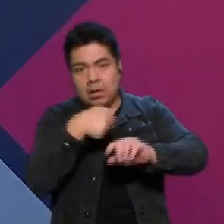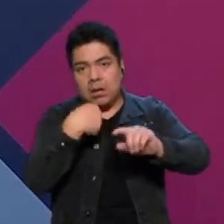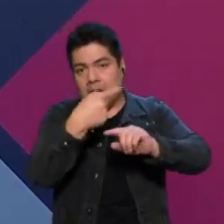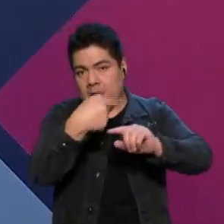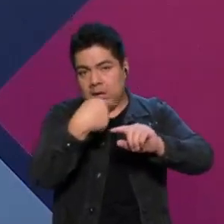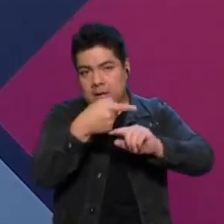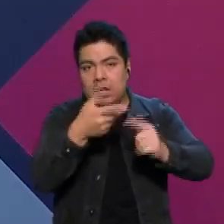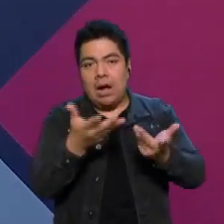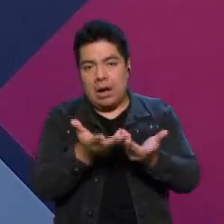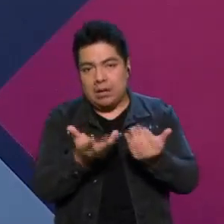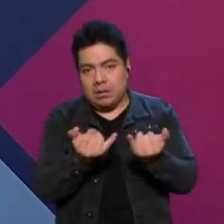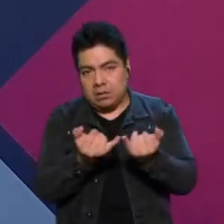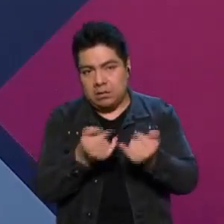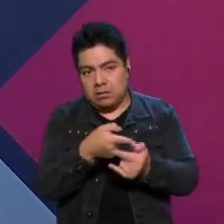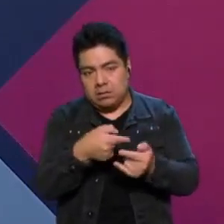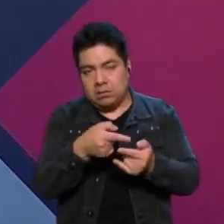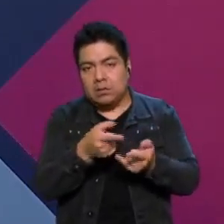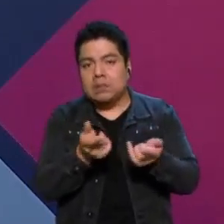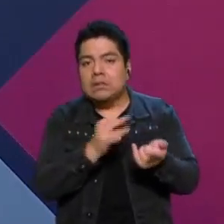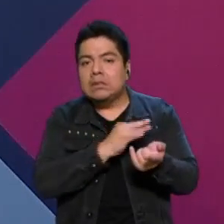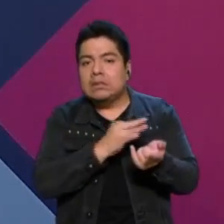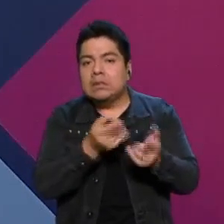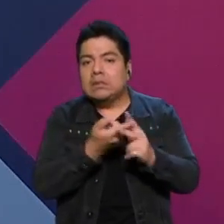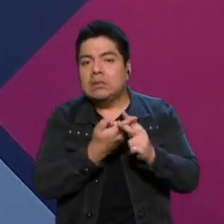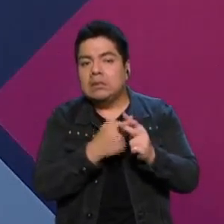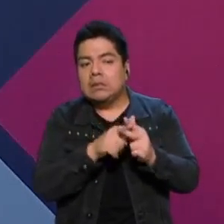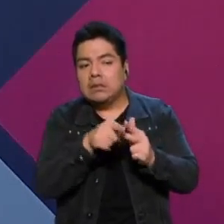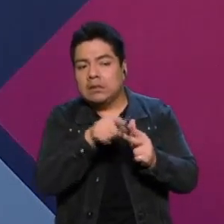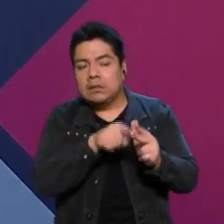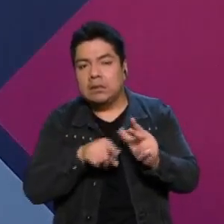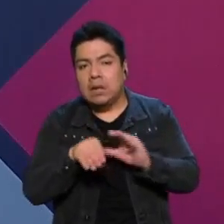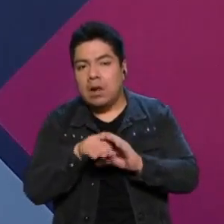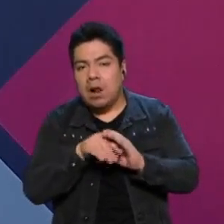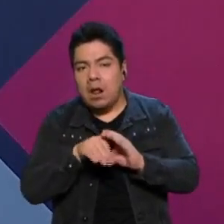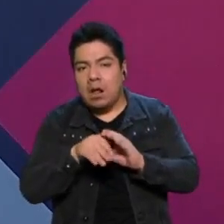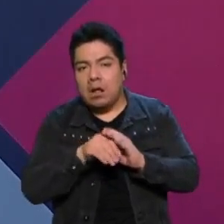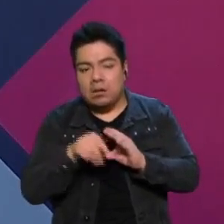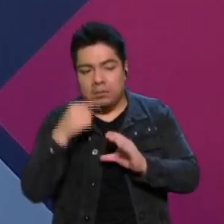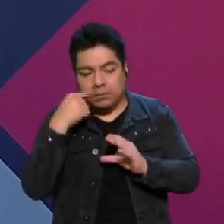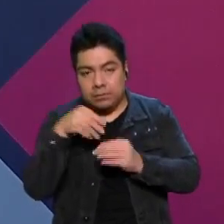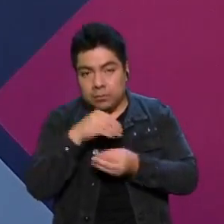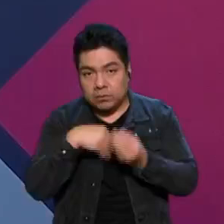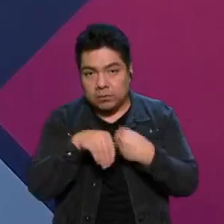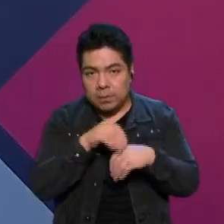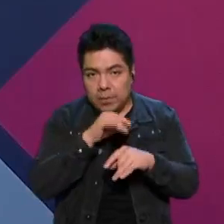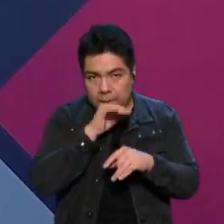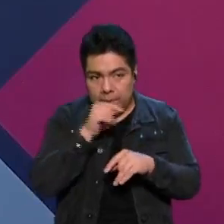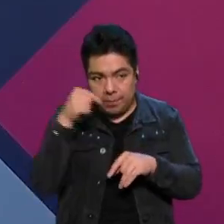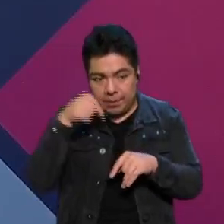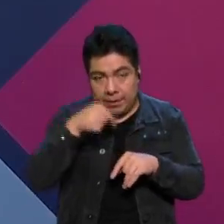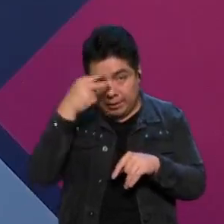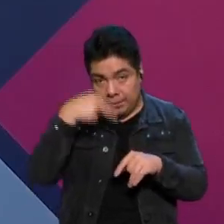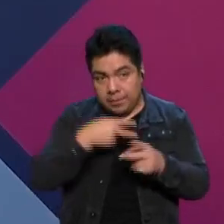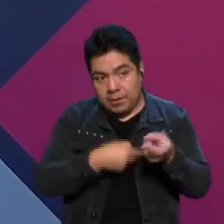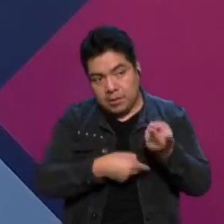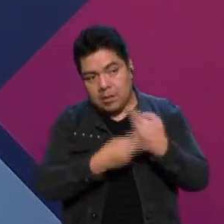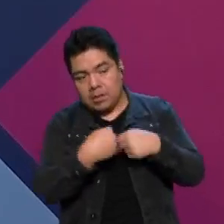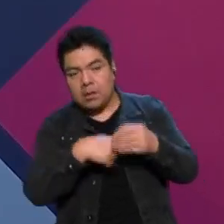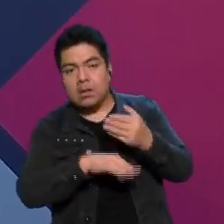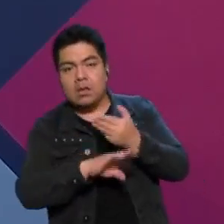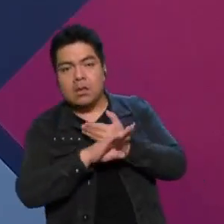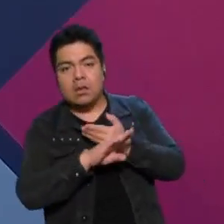ambos partidos, se puede gestar una conspiración en contra de nuestro país, teniendo como